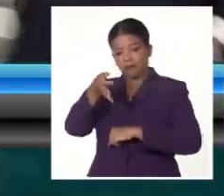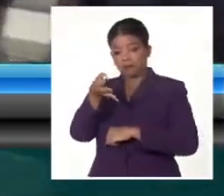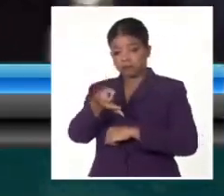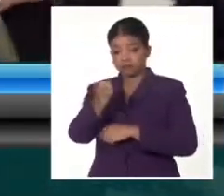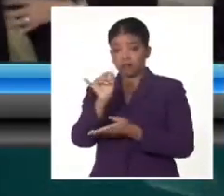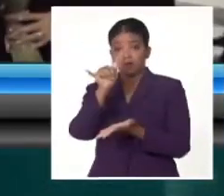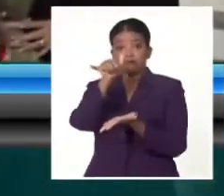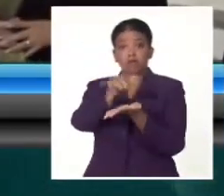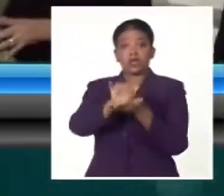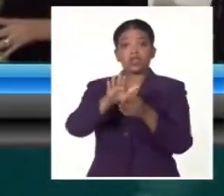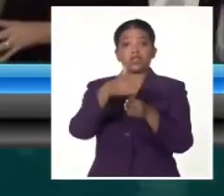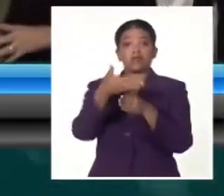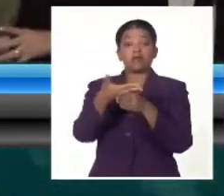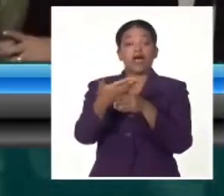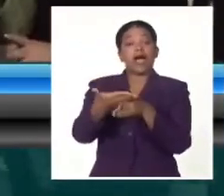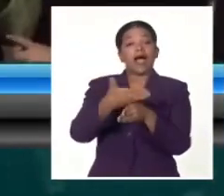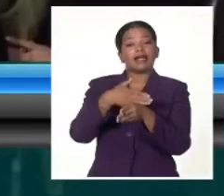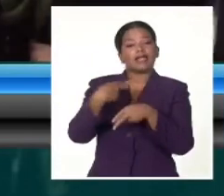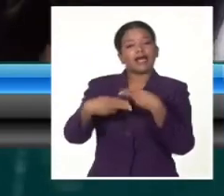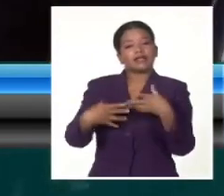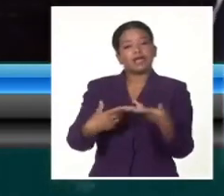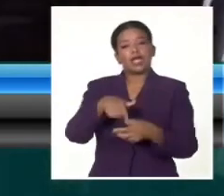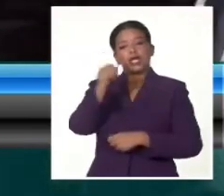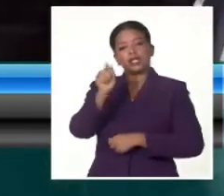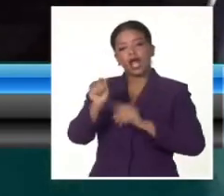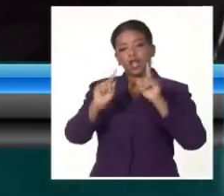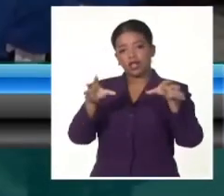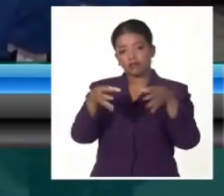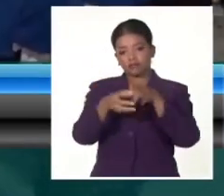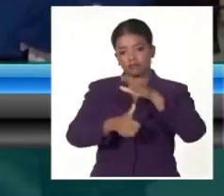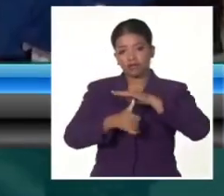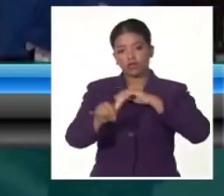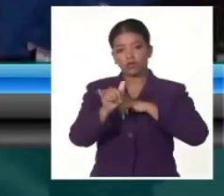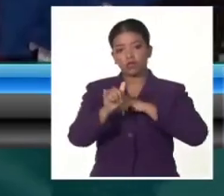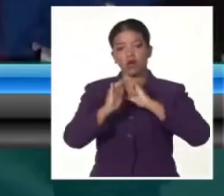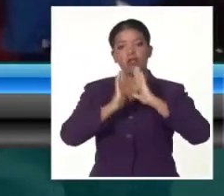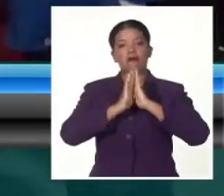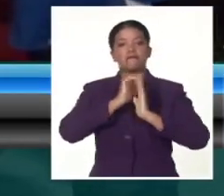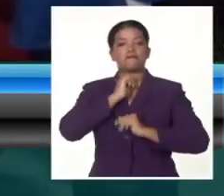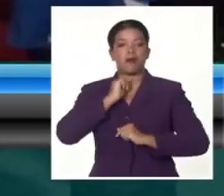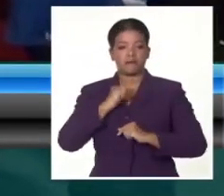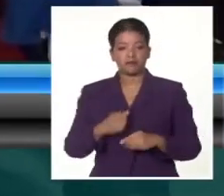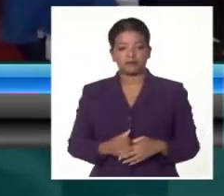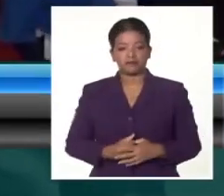de reunirse con el Papa Francisco y su homólogo italiano Sergio magdarela